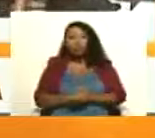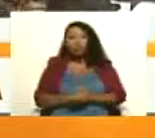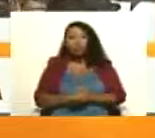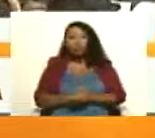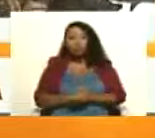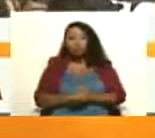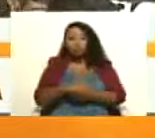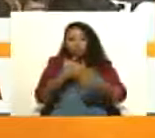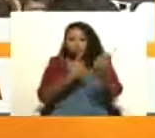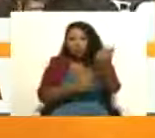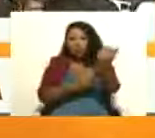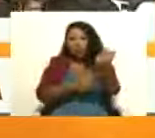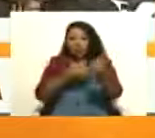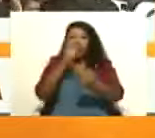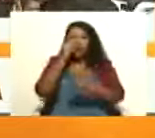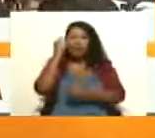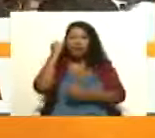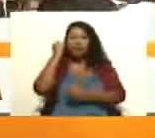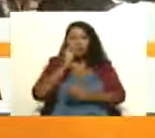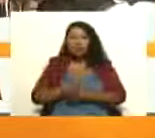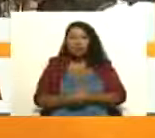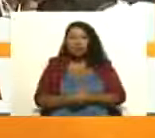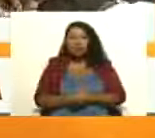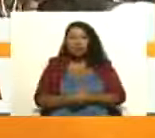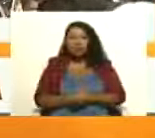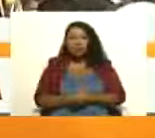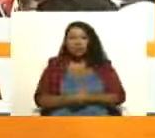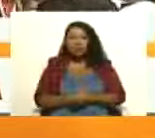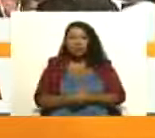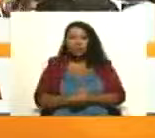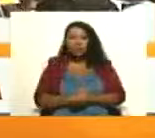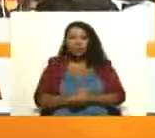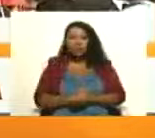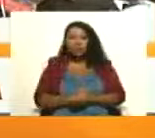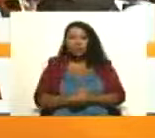hermanas, hermanos,